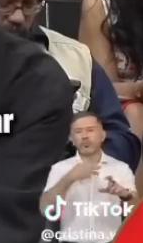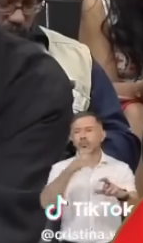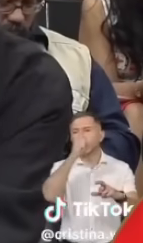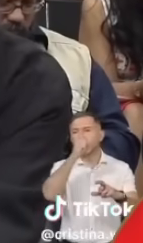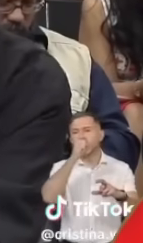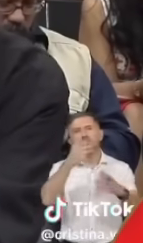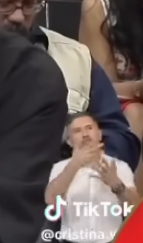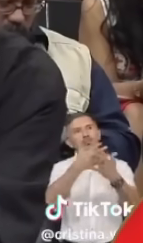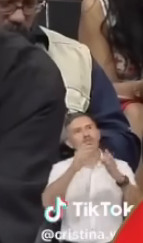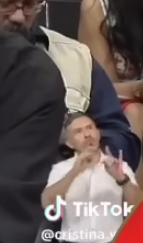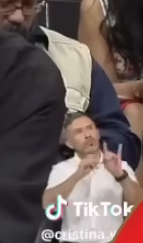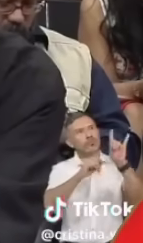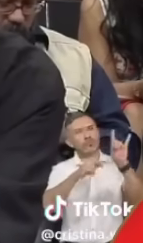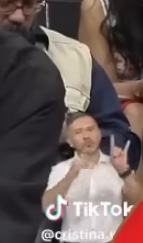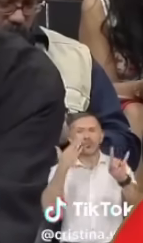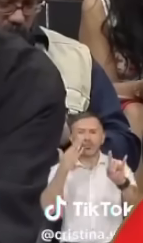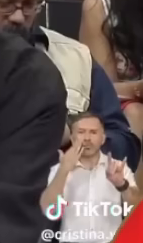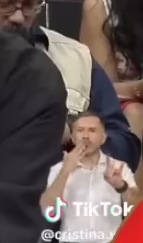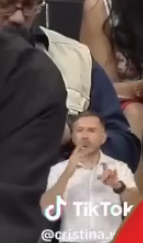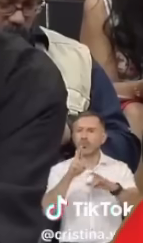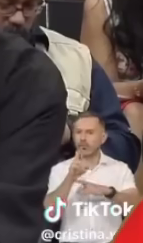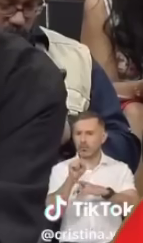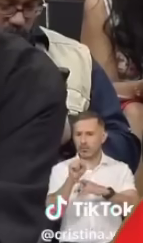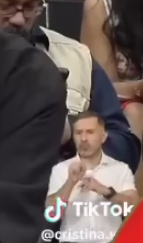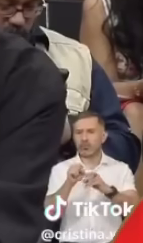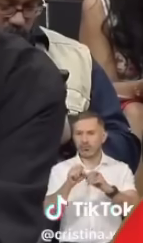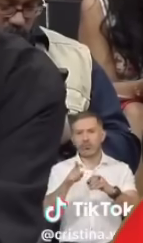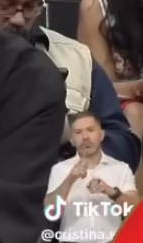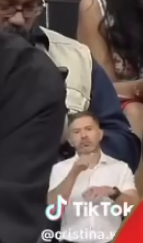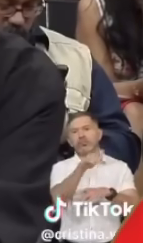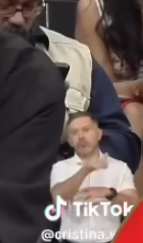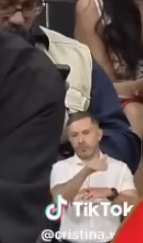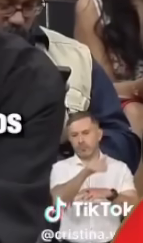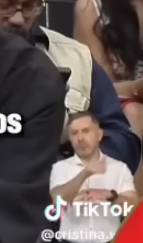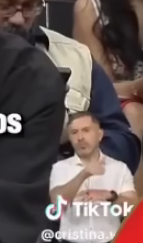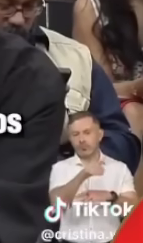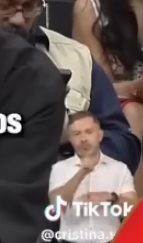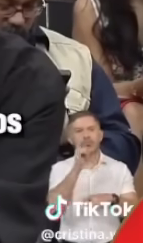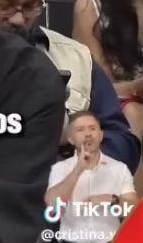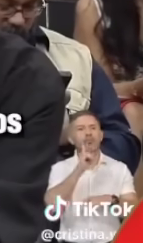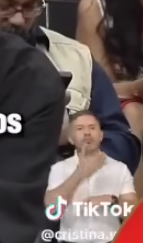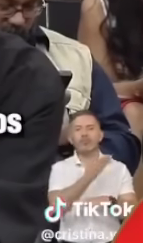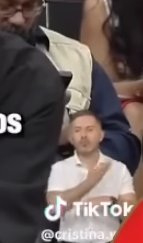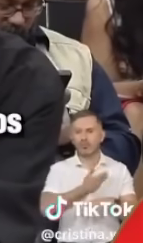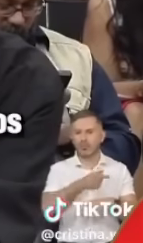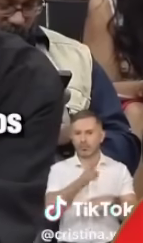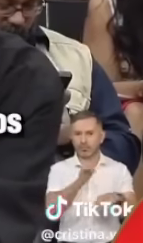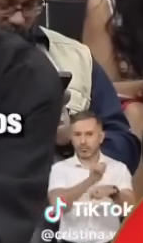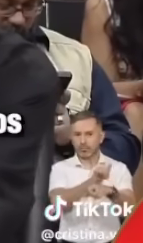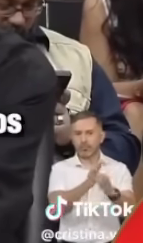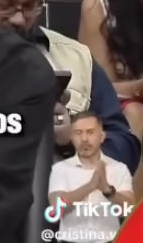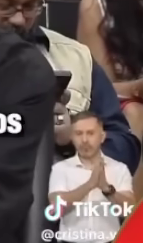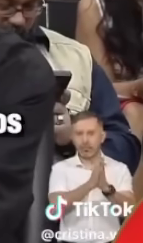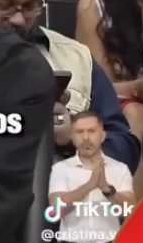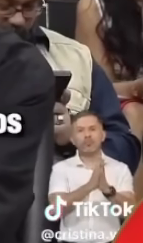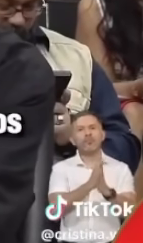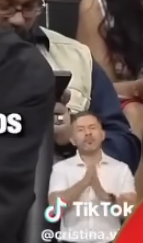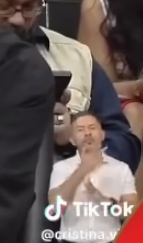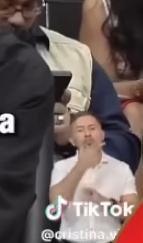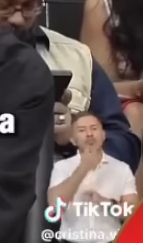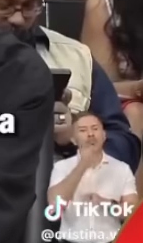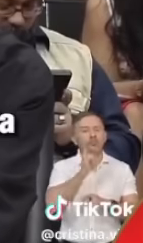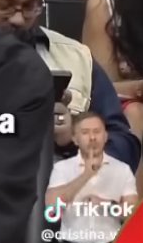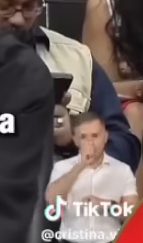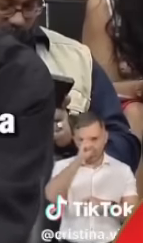sus redes ha hecho una solicitud a este instituto a la presidencia para que la reciban los consejeros con este